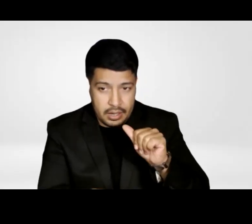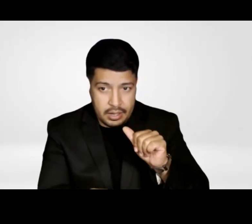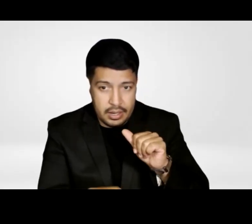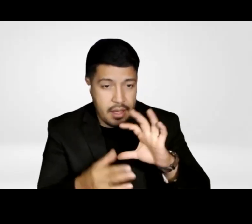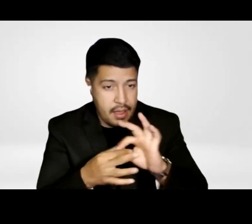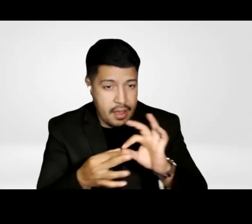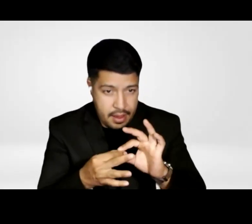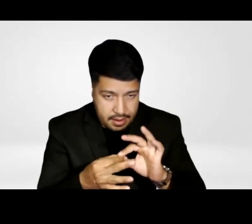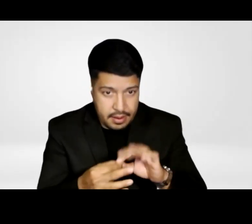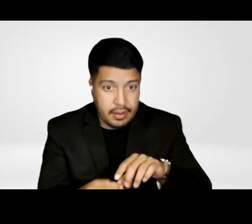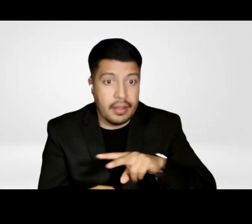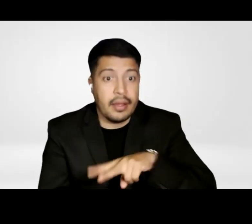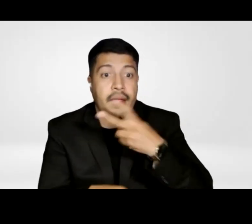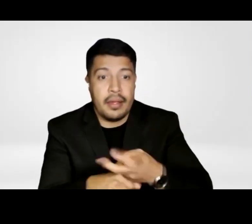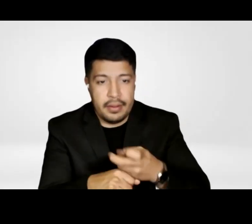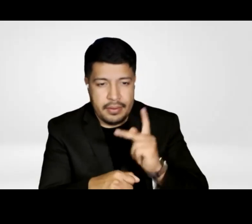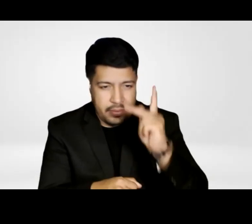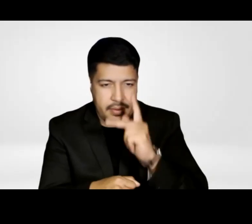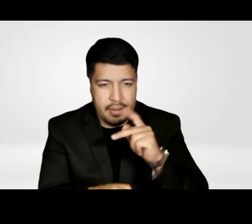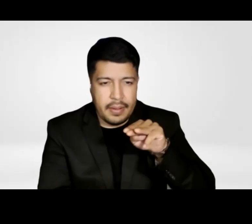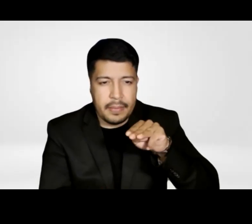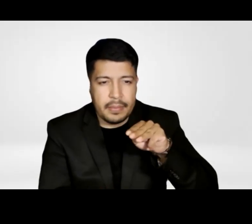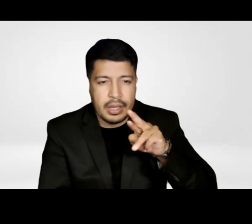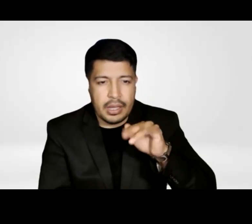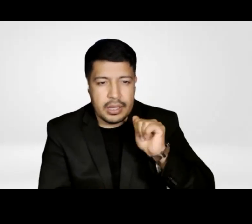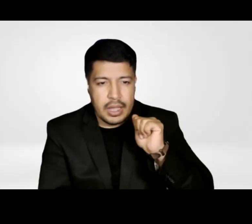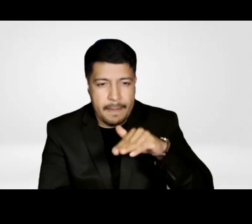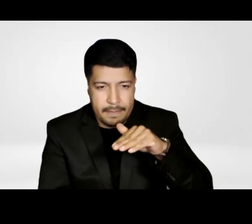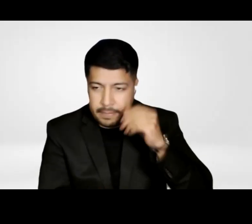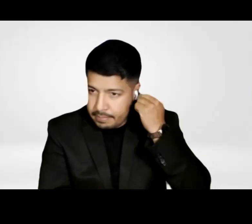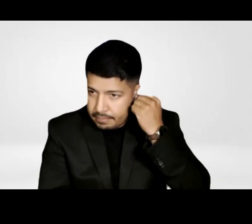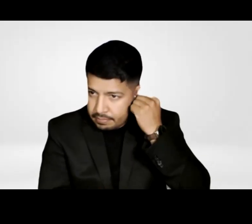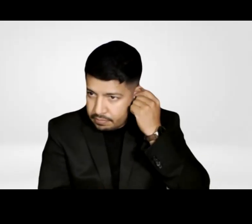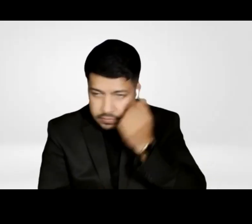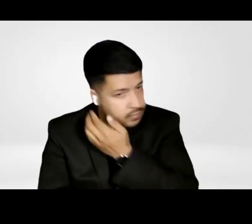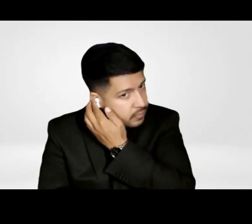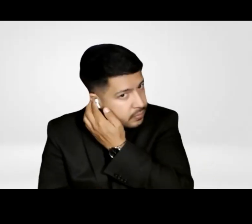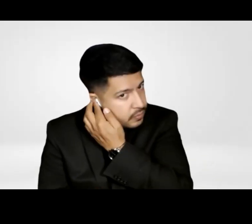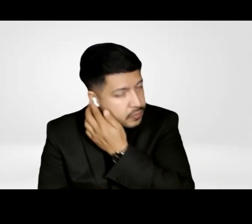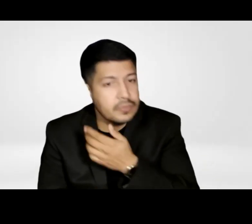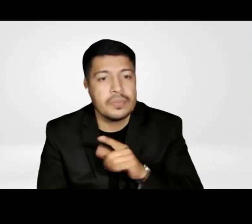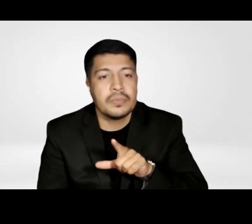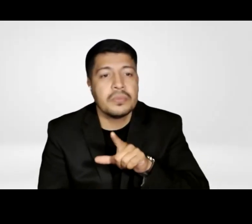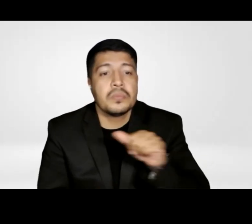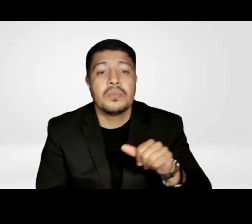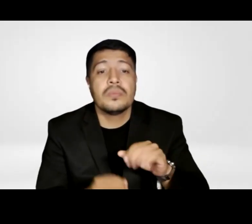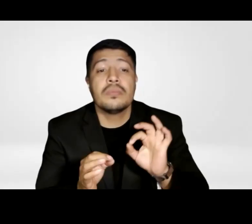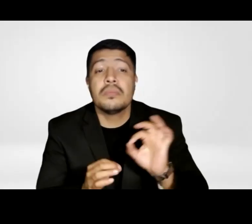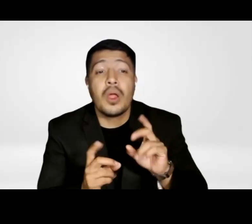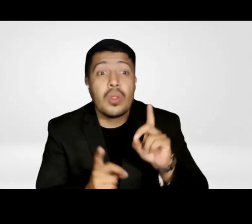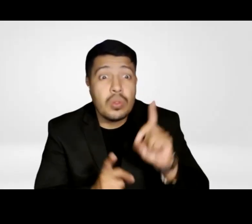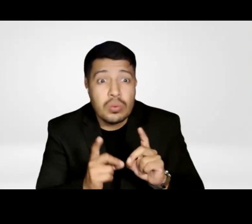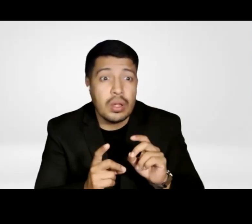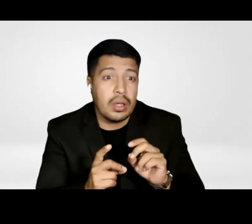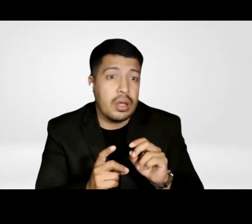la psicóloga Miriam y al finalizar, entonces contestaremos las inquietudes y las dudas. Entonces voy